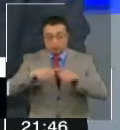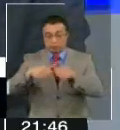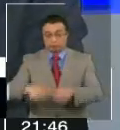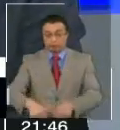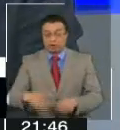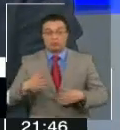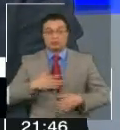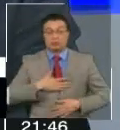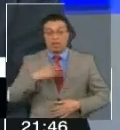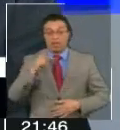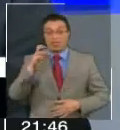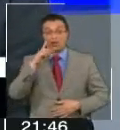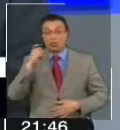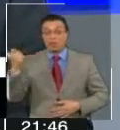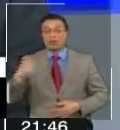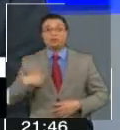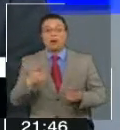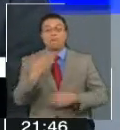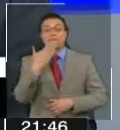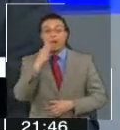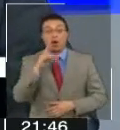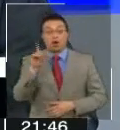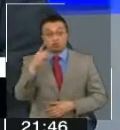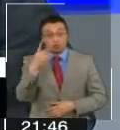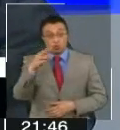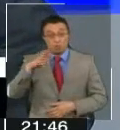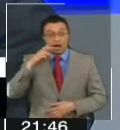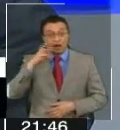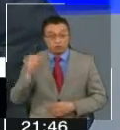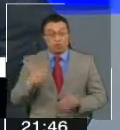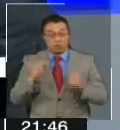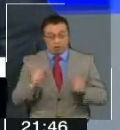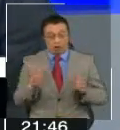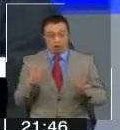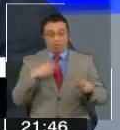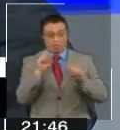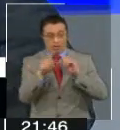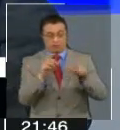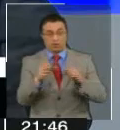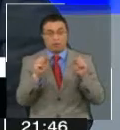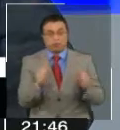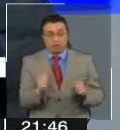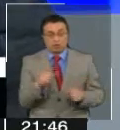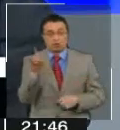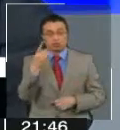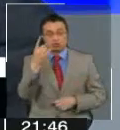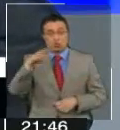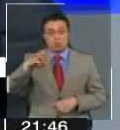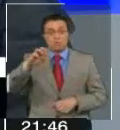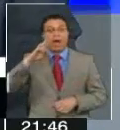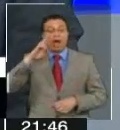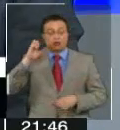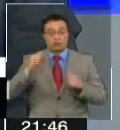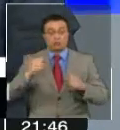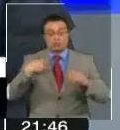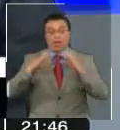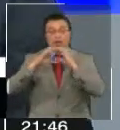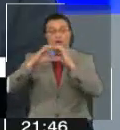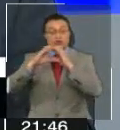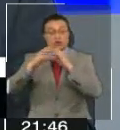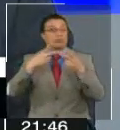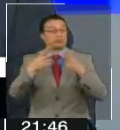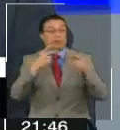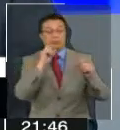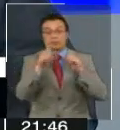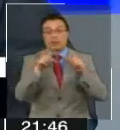me dijo, ¿habrías preferido un sumario? Sí, le dije, yo habría preferido un sumario porque el sumario habría podido defenderme. Yo me estaba teniendo que defender ahora a través de los medios de comunicación. Hay